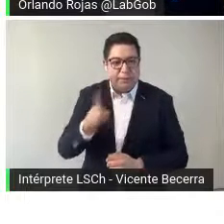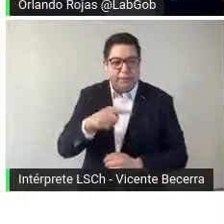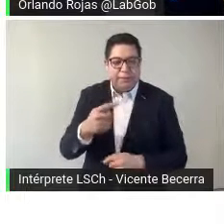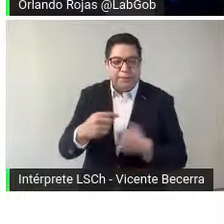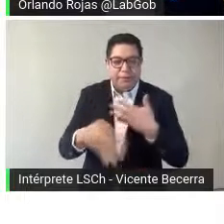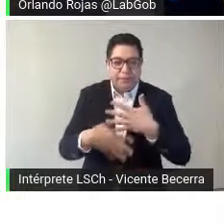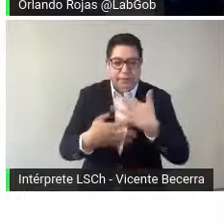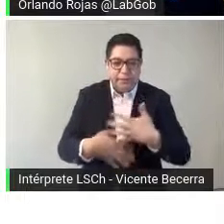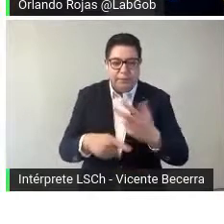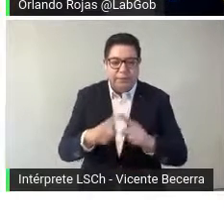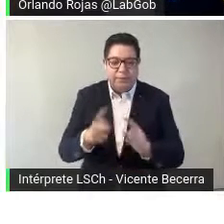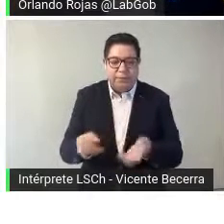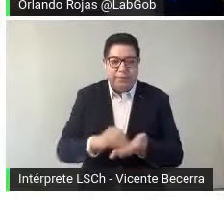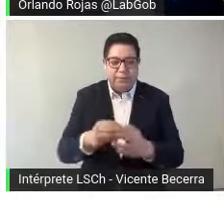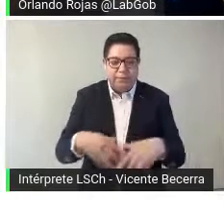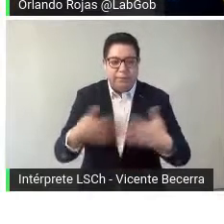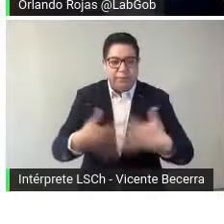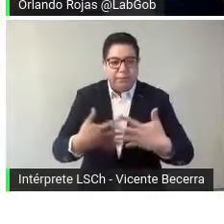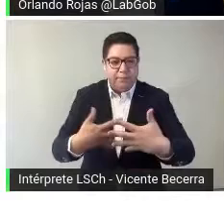más.